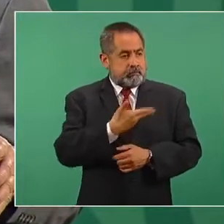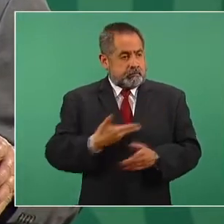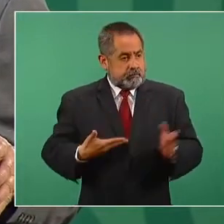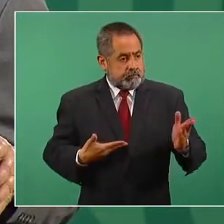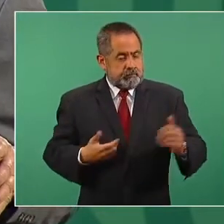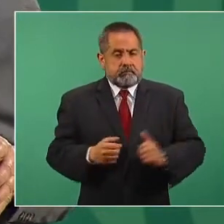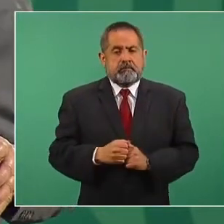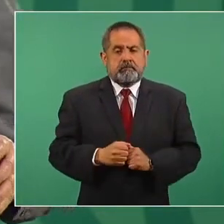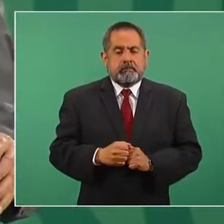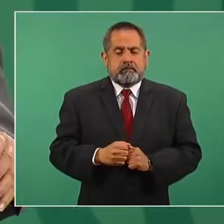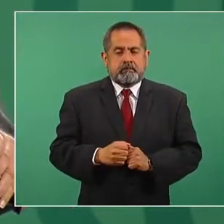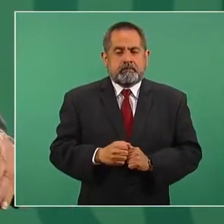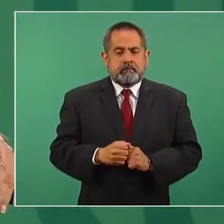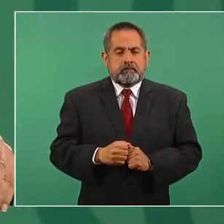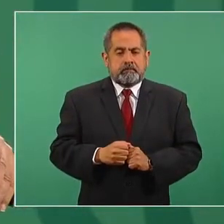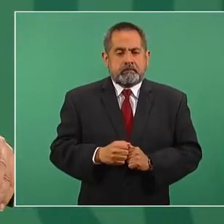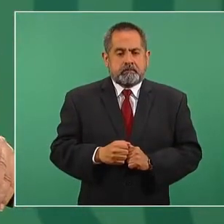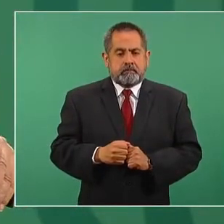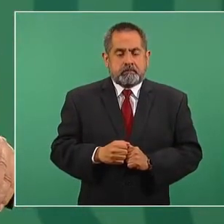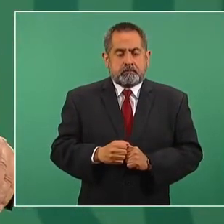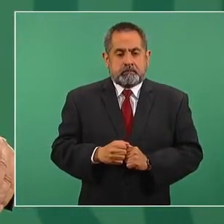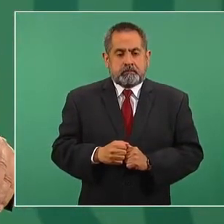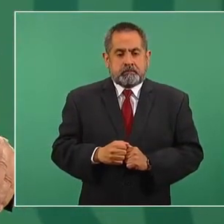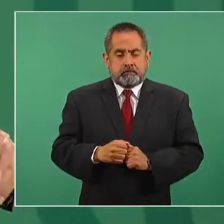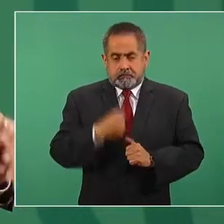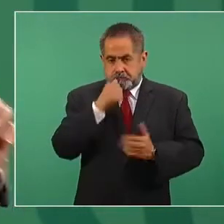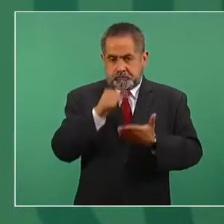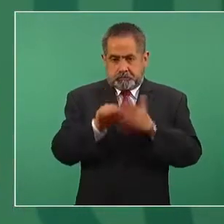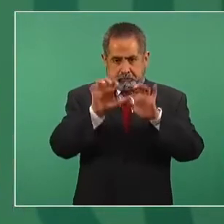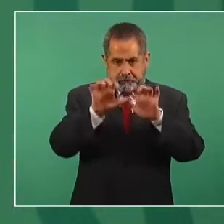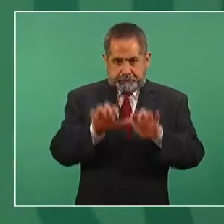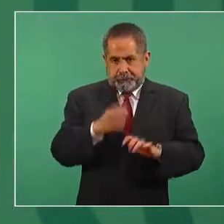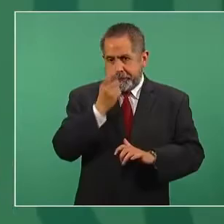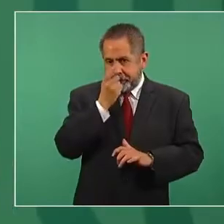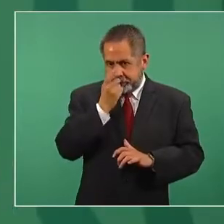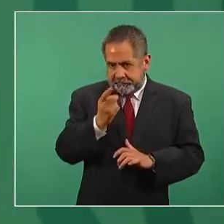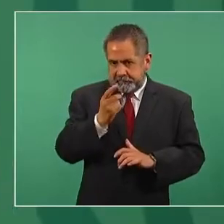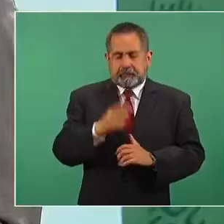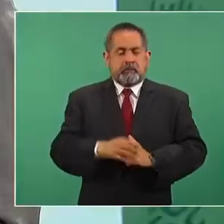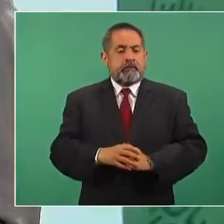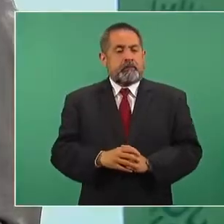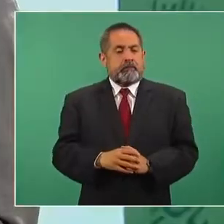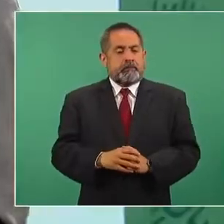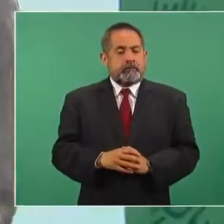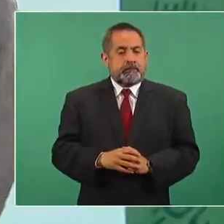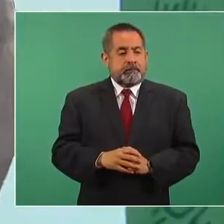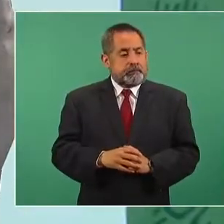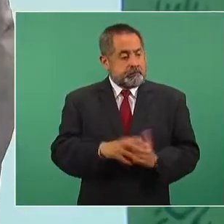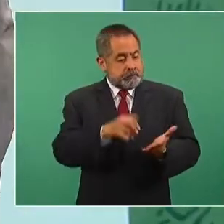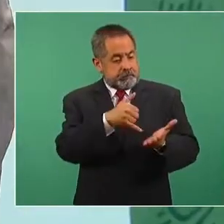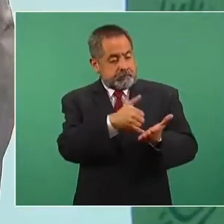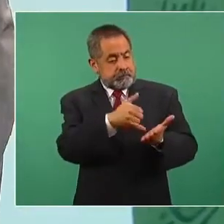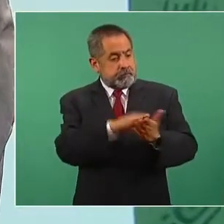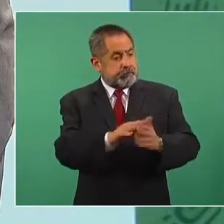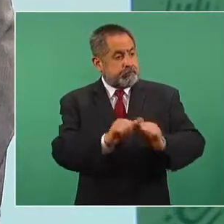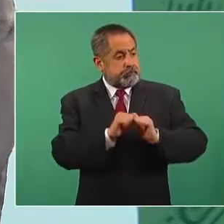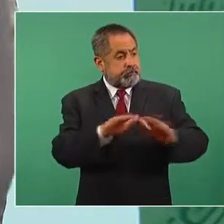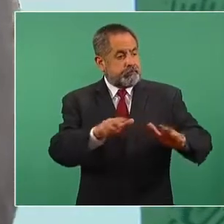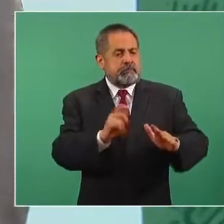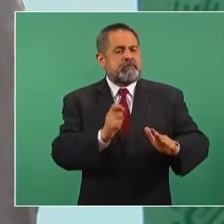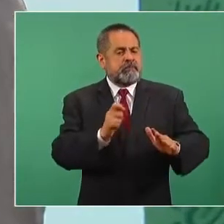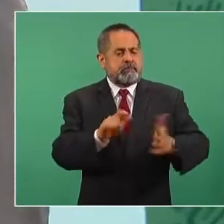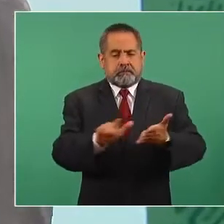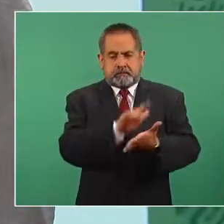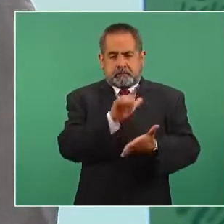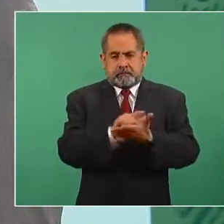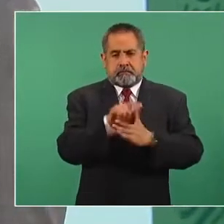un día después de haberse publicado la reforma a la ley de la